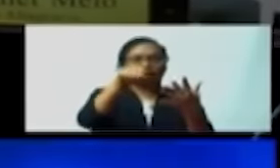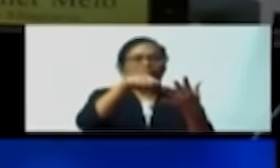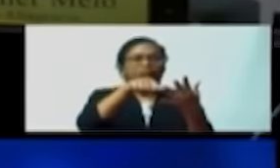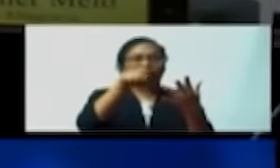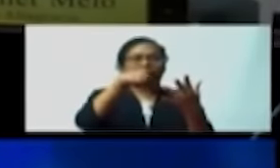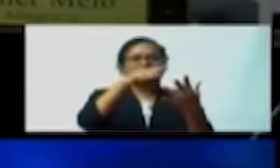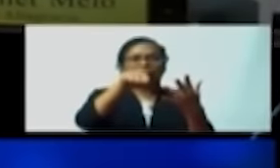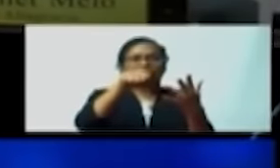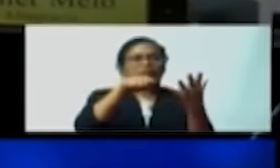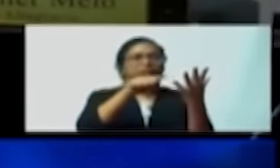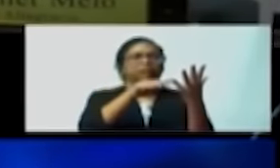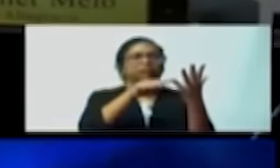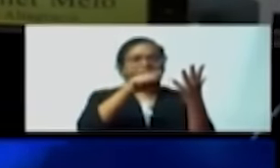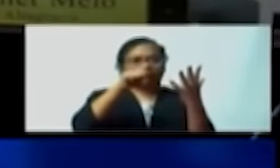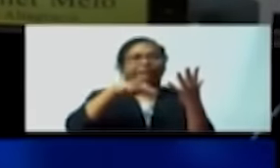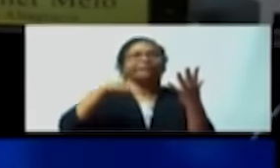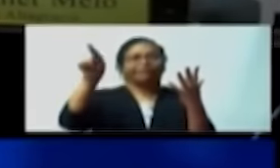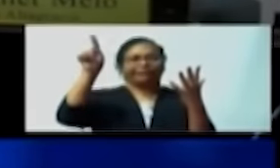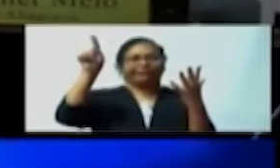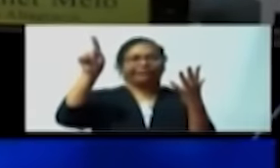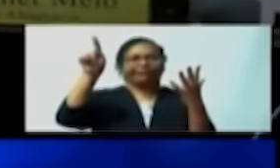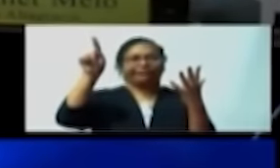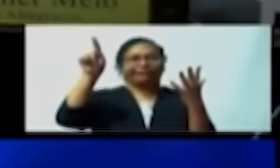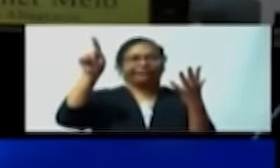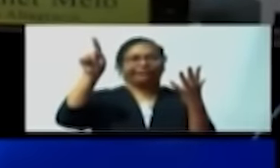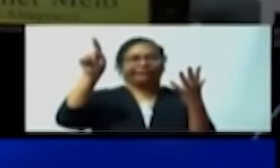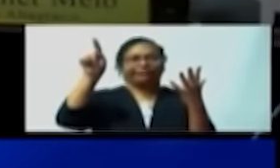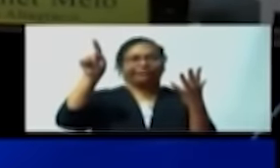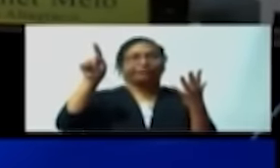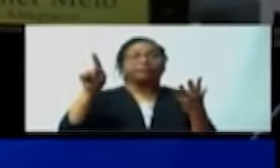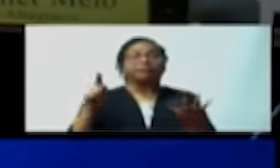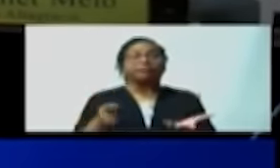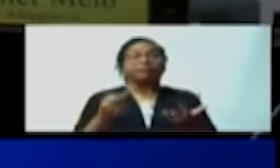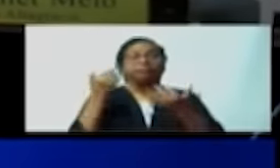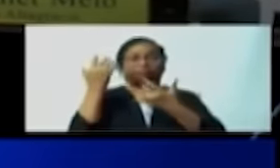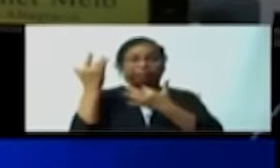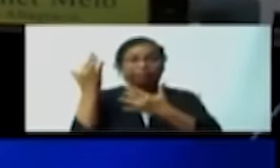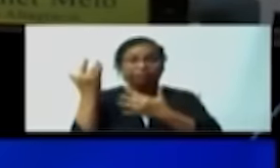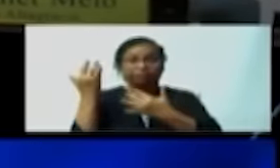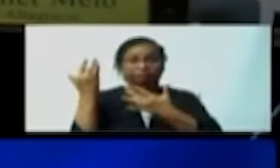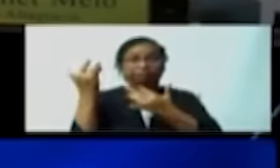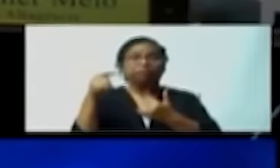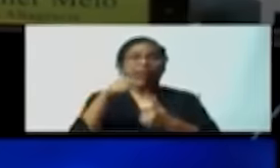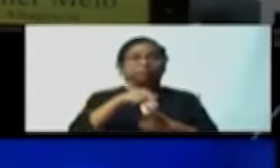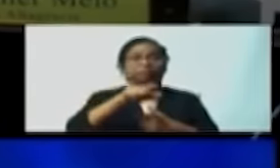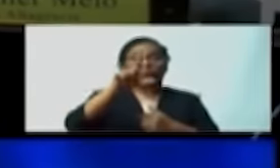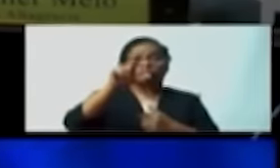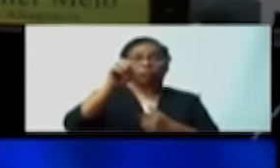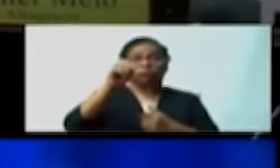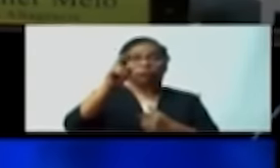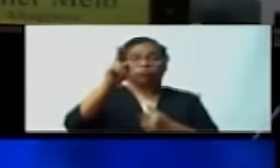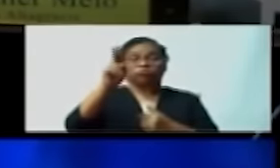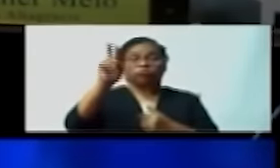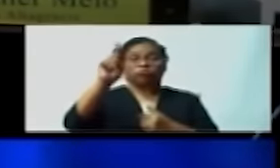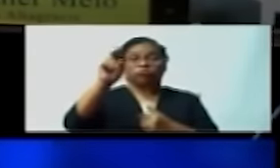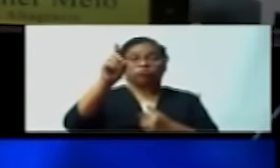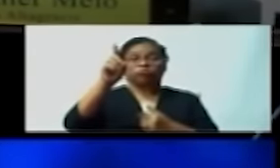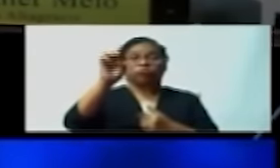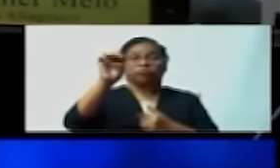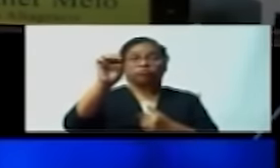que esperamos, como bien dice Lourdes Cerrulle, que no hay leyes perfectas, sino leyes